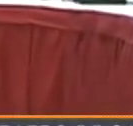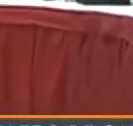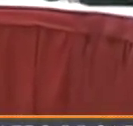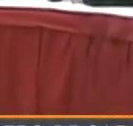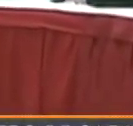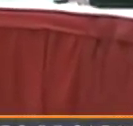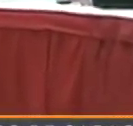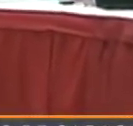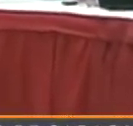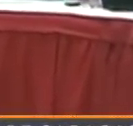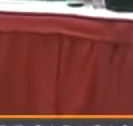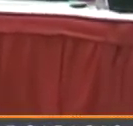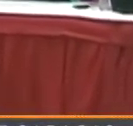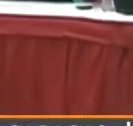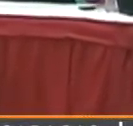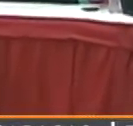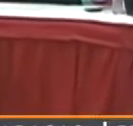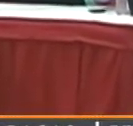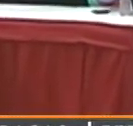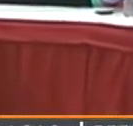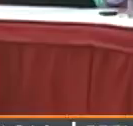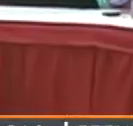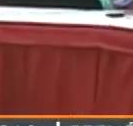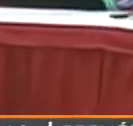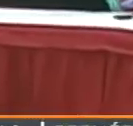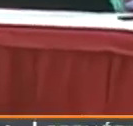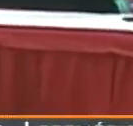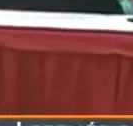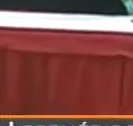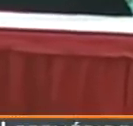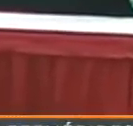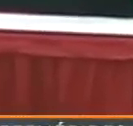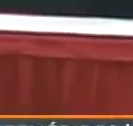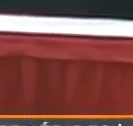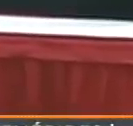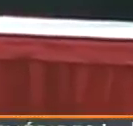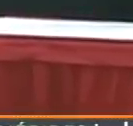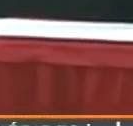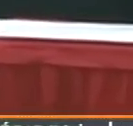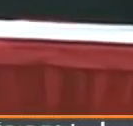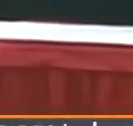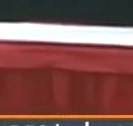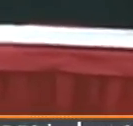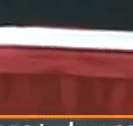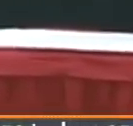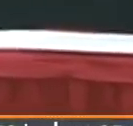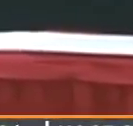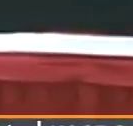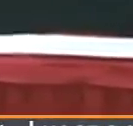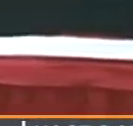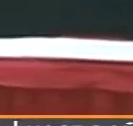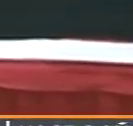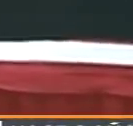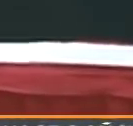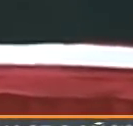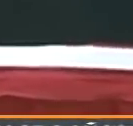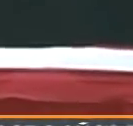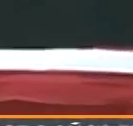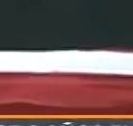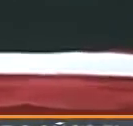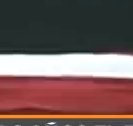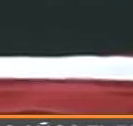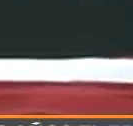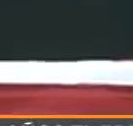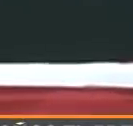Estamos en reunión de todos los lunes del Partido Socialista Unido de Venezuela, compañeros, miembros de la